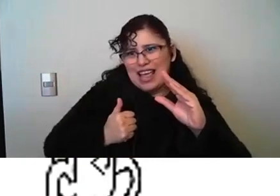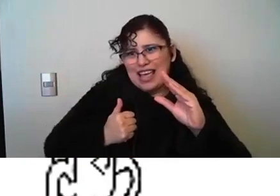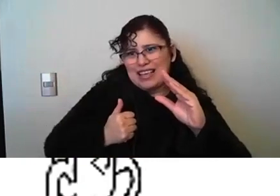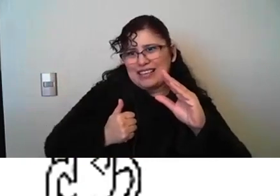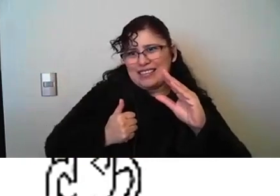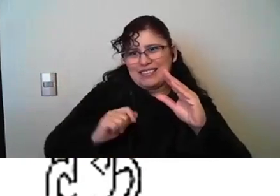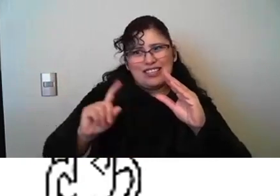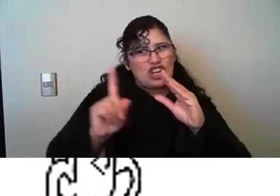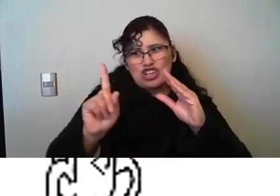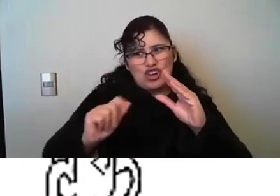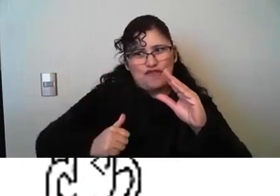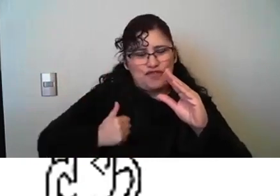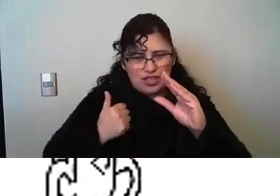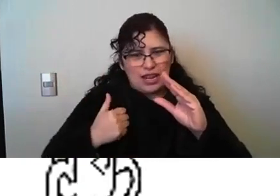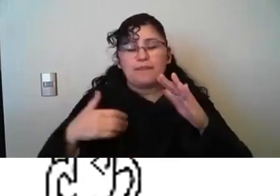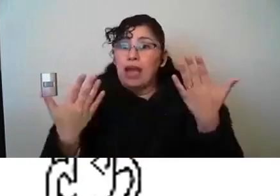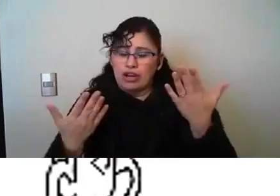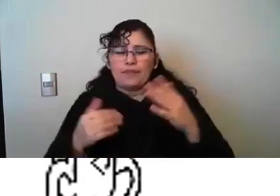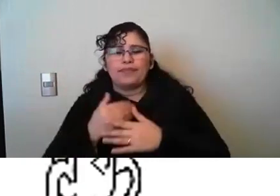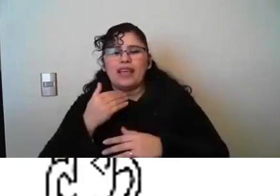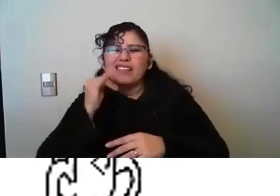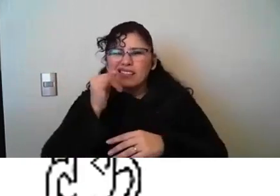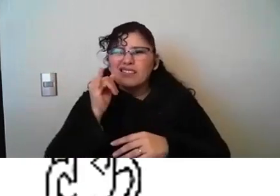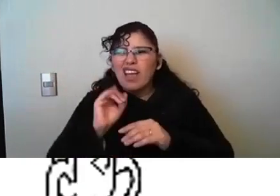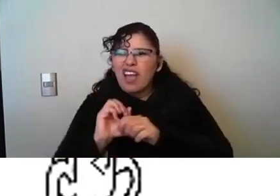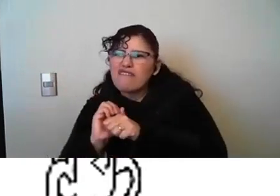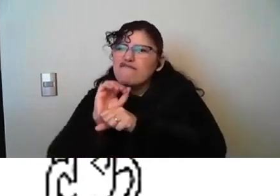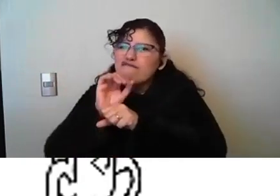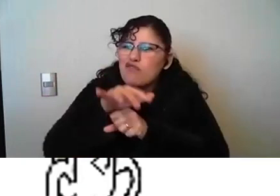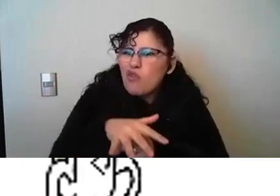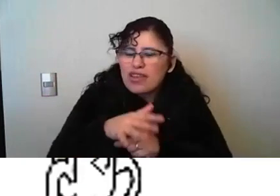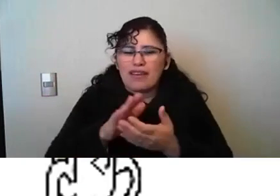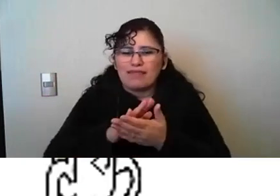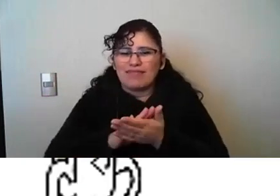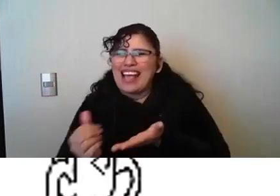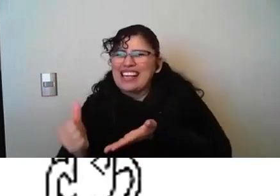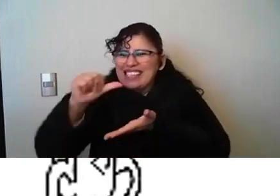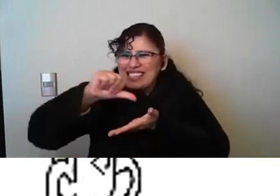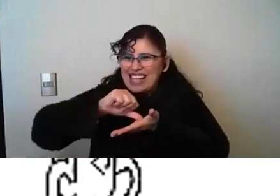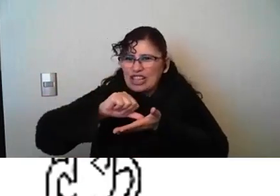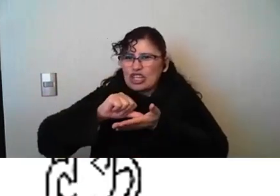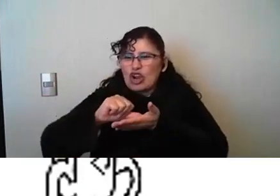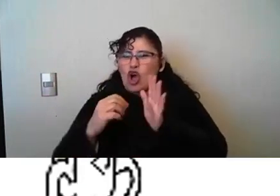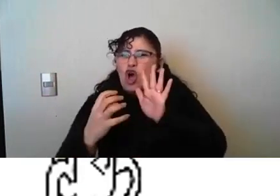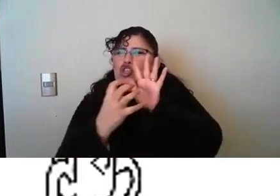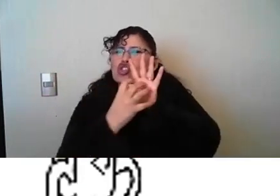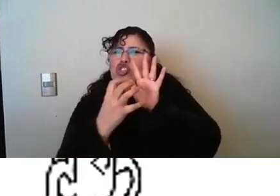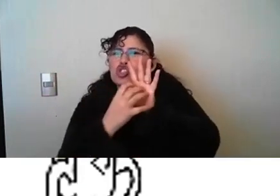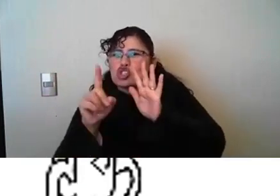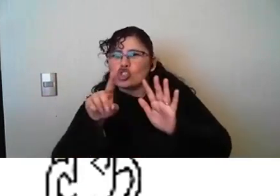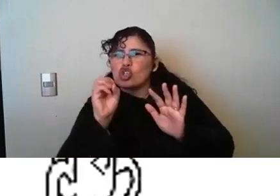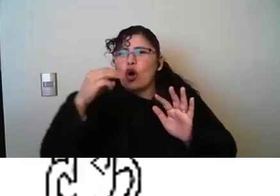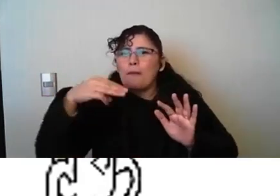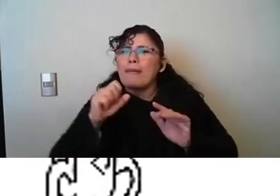De todas maneras, sí tiene influencia sobre el centro somatomotor, las neuronas, las